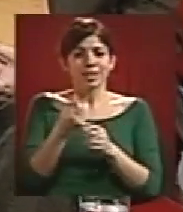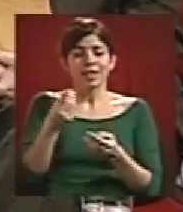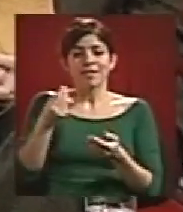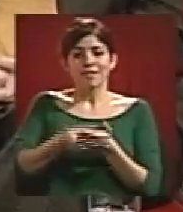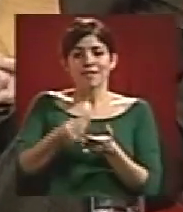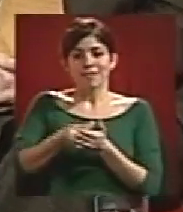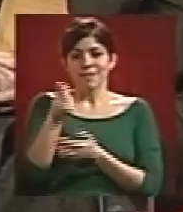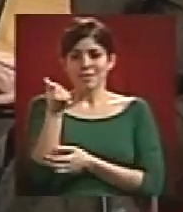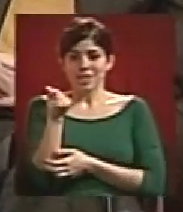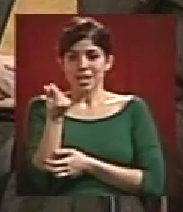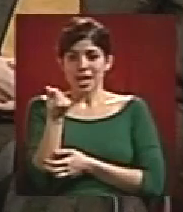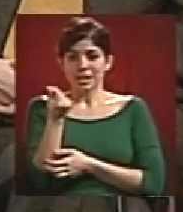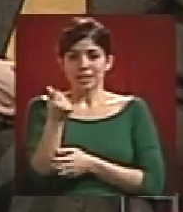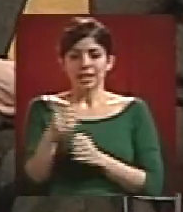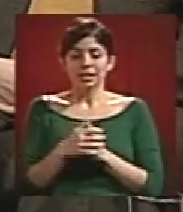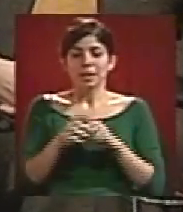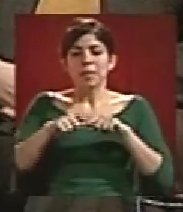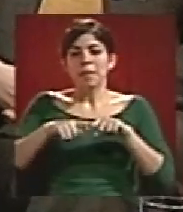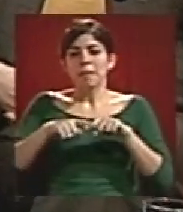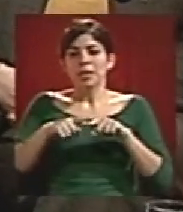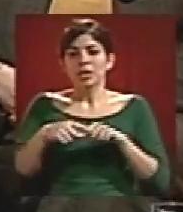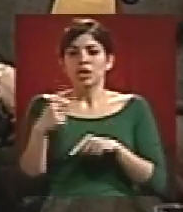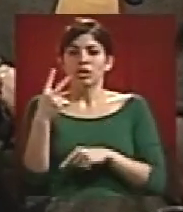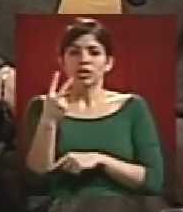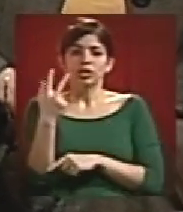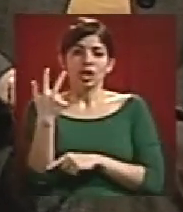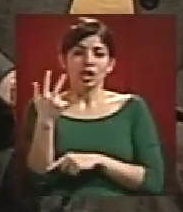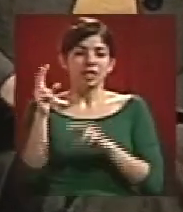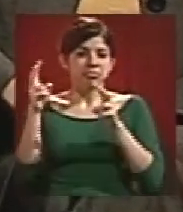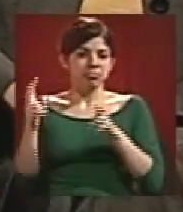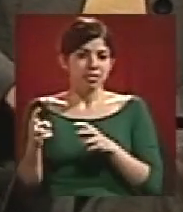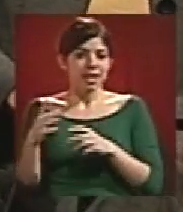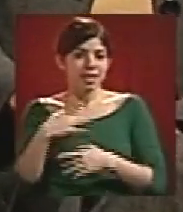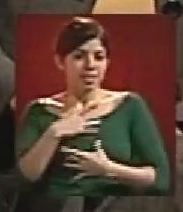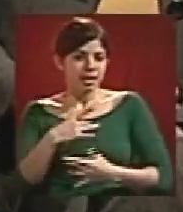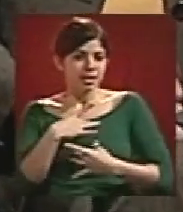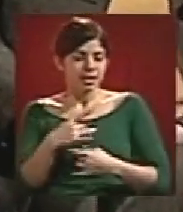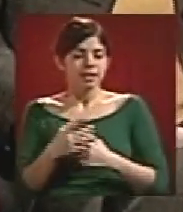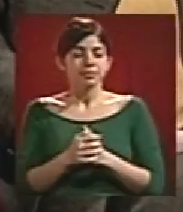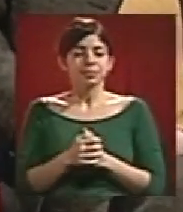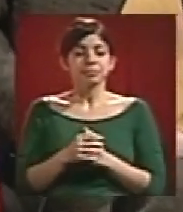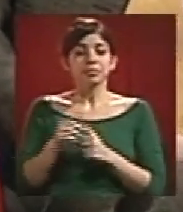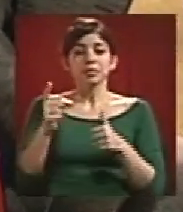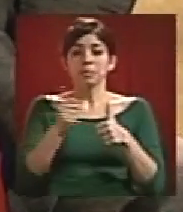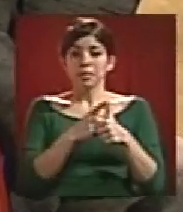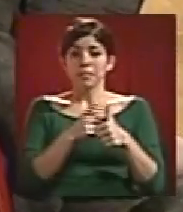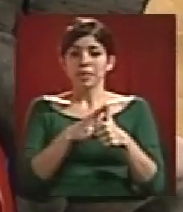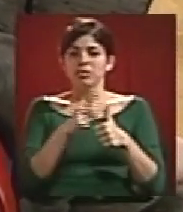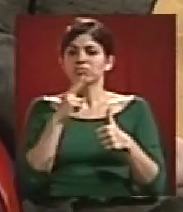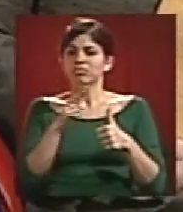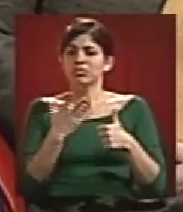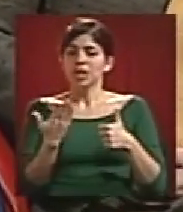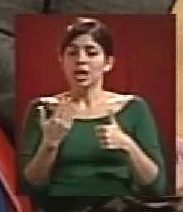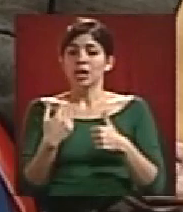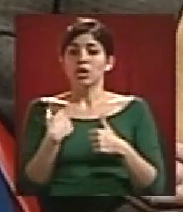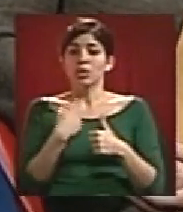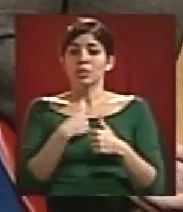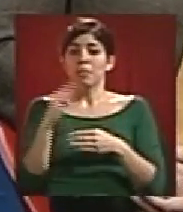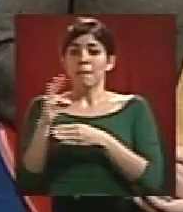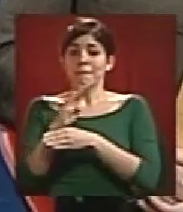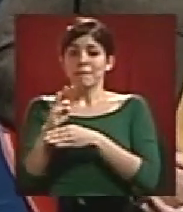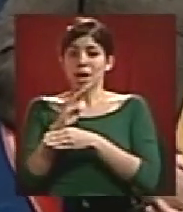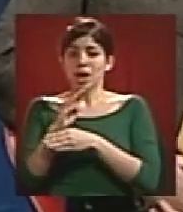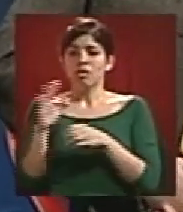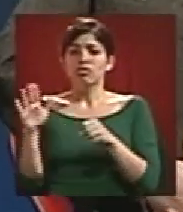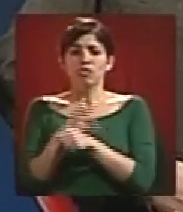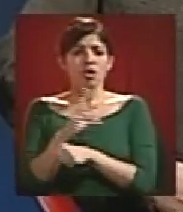financiera va a depender de 2 o 3 temas interesantes. Primero, es cierto que algunos de nuestros bancos, por no decir que